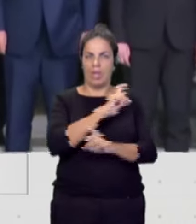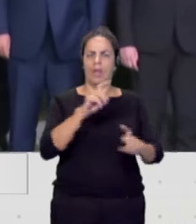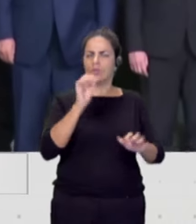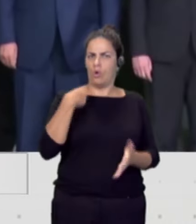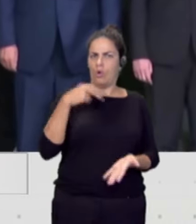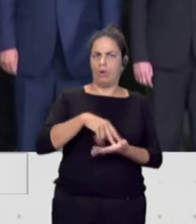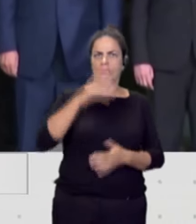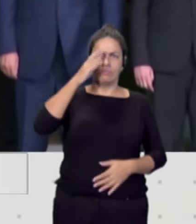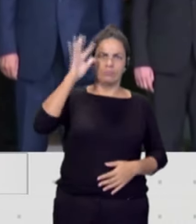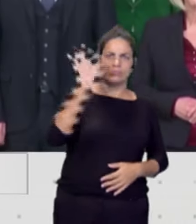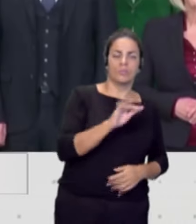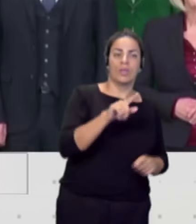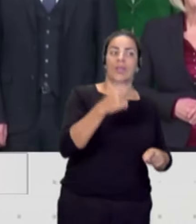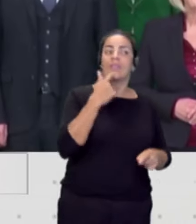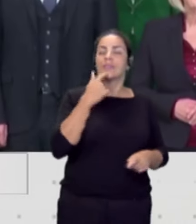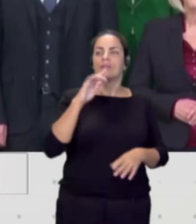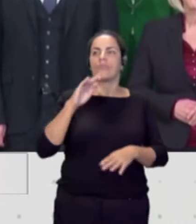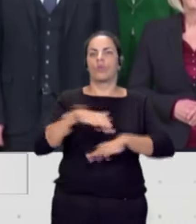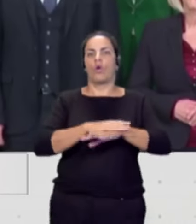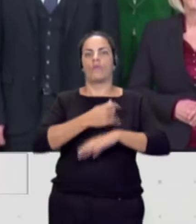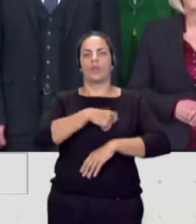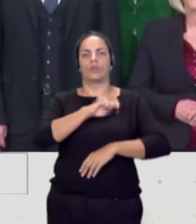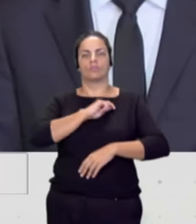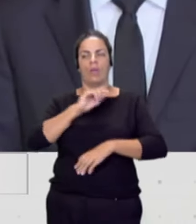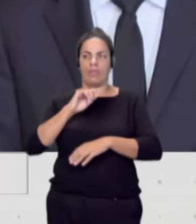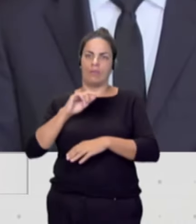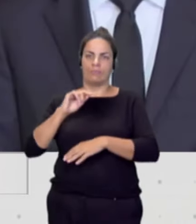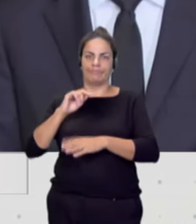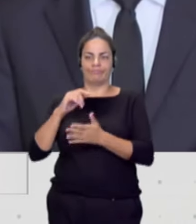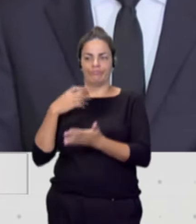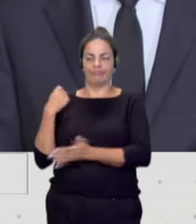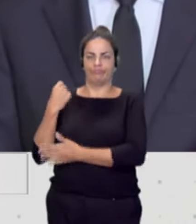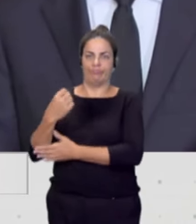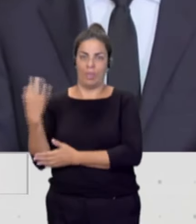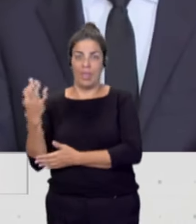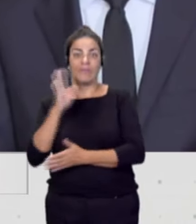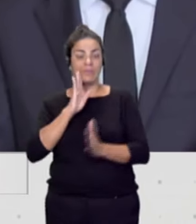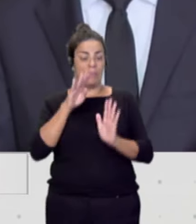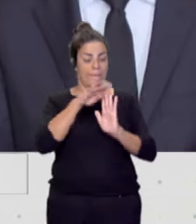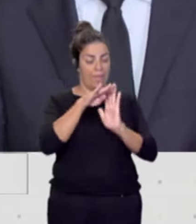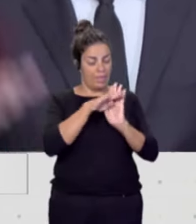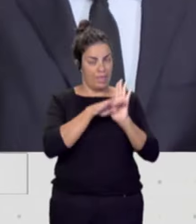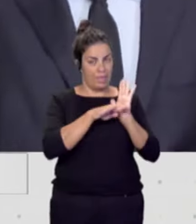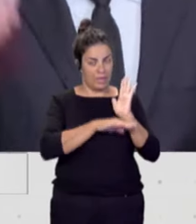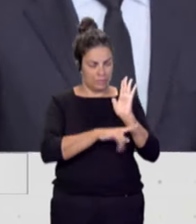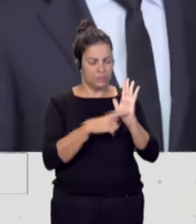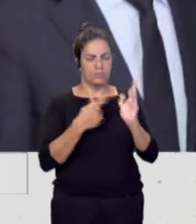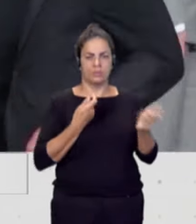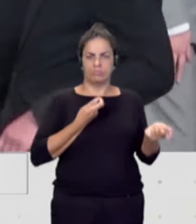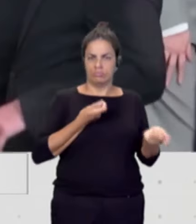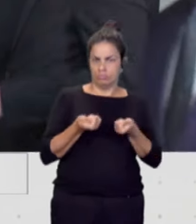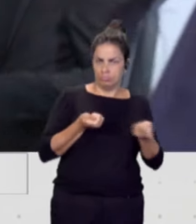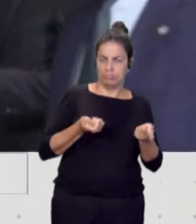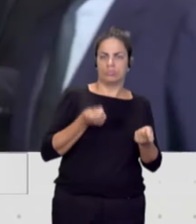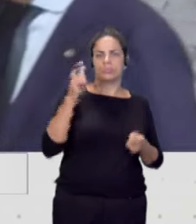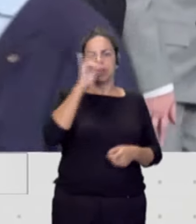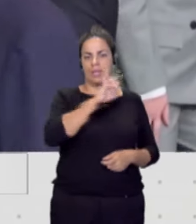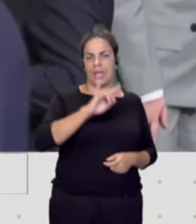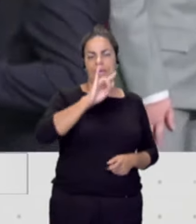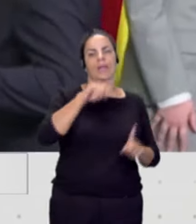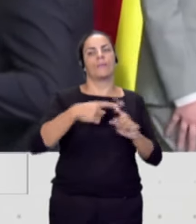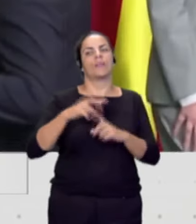que avalarlo el gobierno de España. Y entre muchas de las medidas, en ese paquete de medidas, coordinado entre Canarias, insisto, y el vicepresidente de la